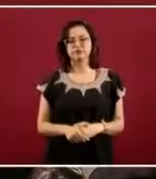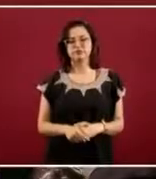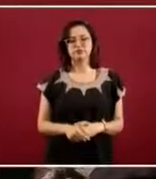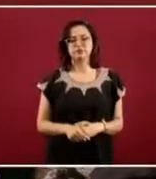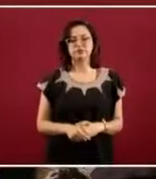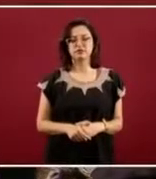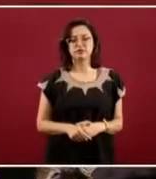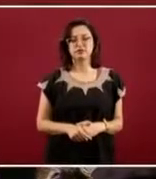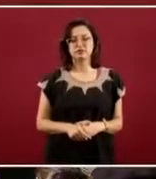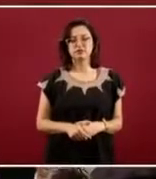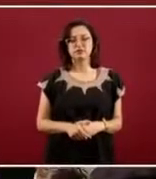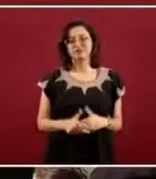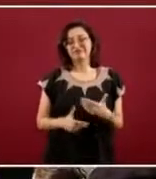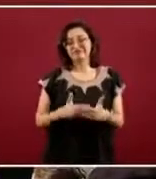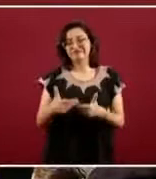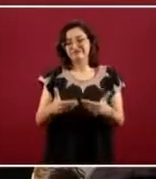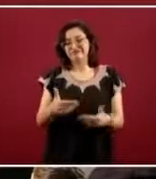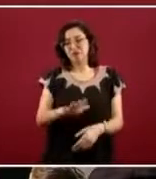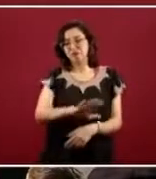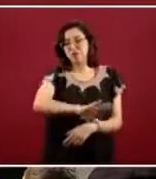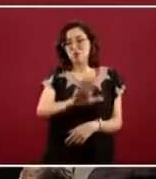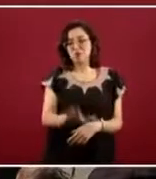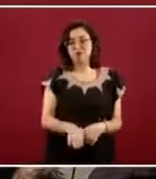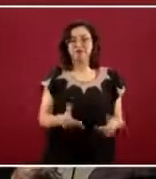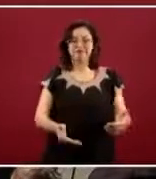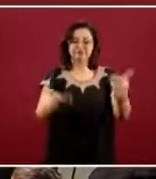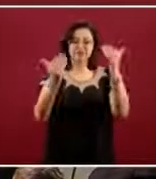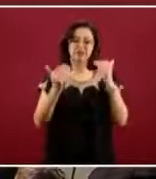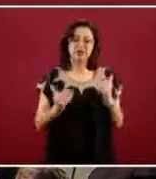producción de funciones. La siguiente, por favor.